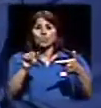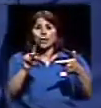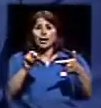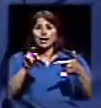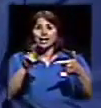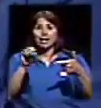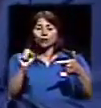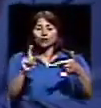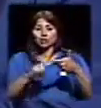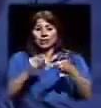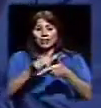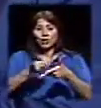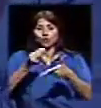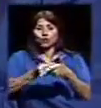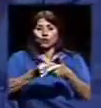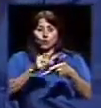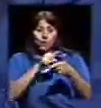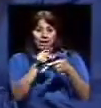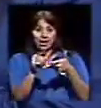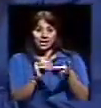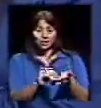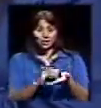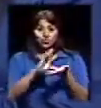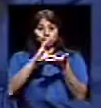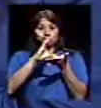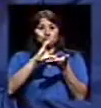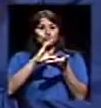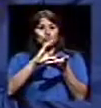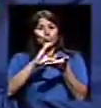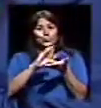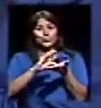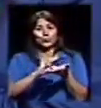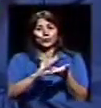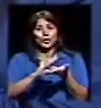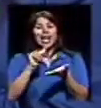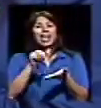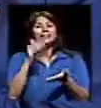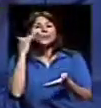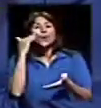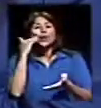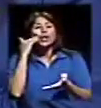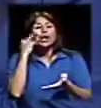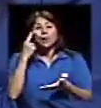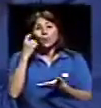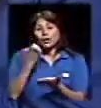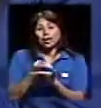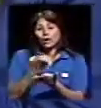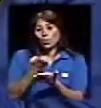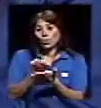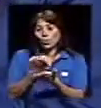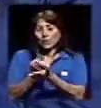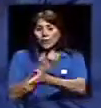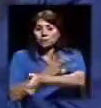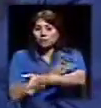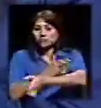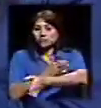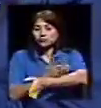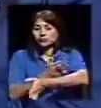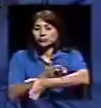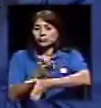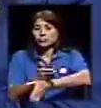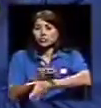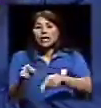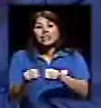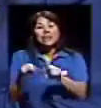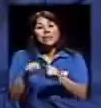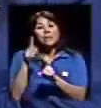va a disminuir. Y esto básicamente obedece a un decrecimiento de la economía y a la situación de los